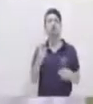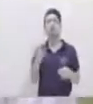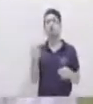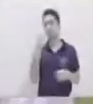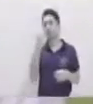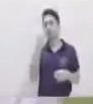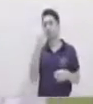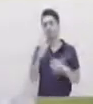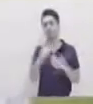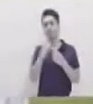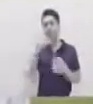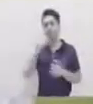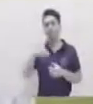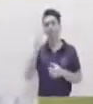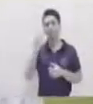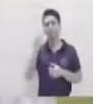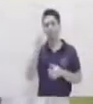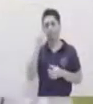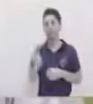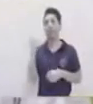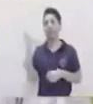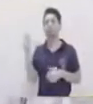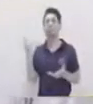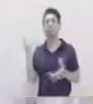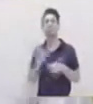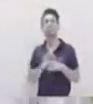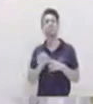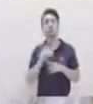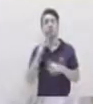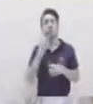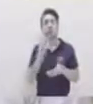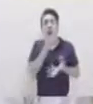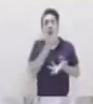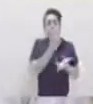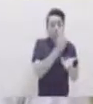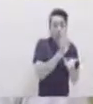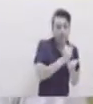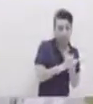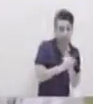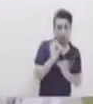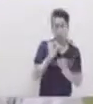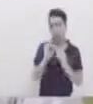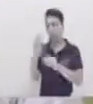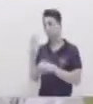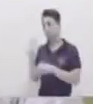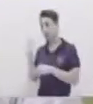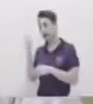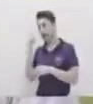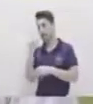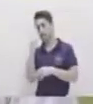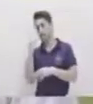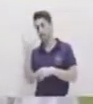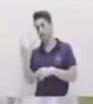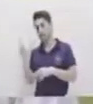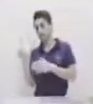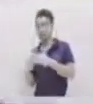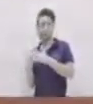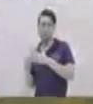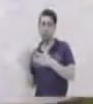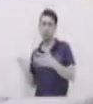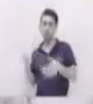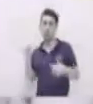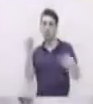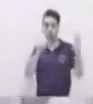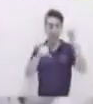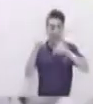farmacéuticas. Este indicador sirve para determinar la acidez o la basicidad de los productos